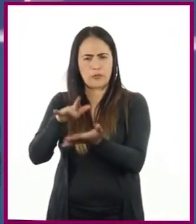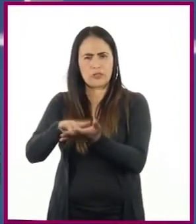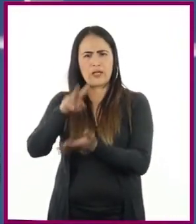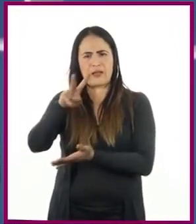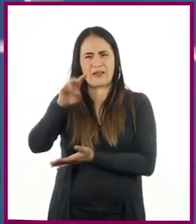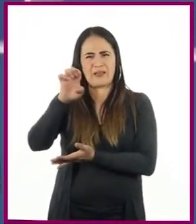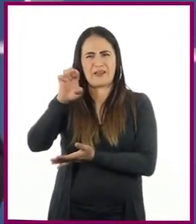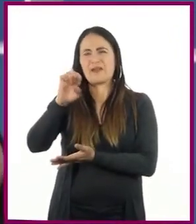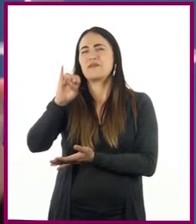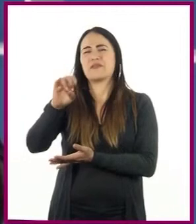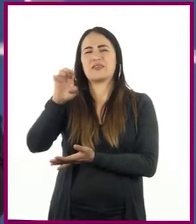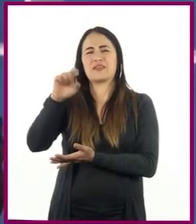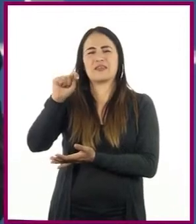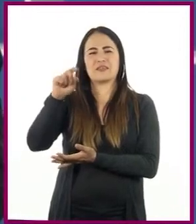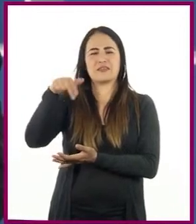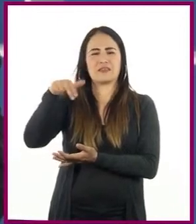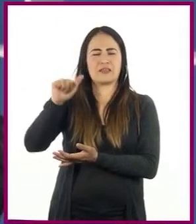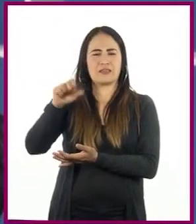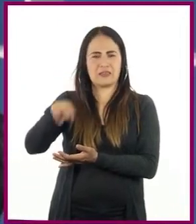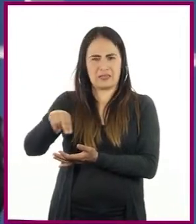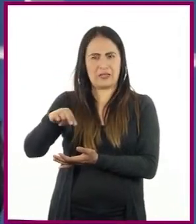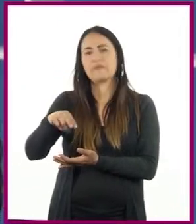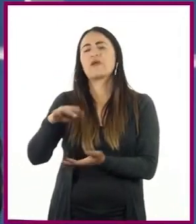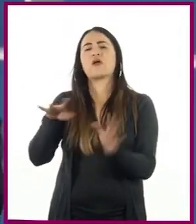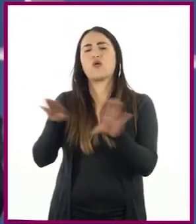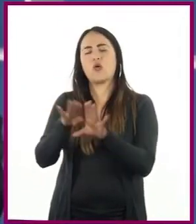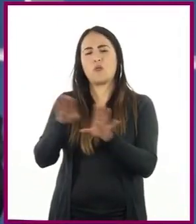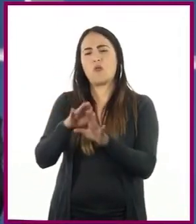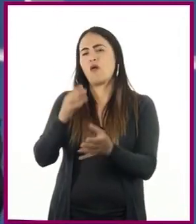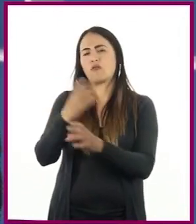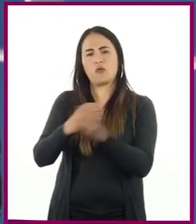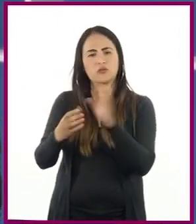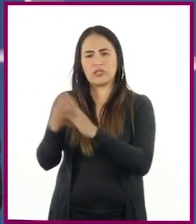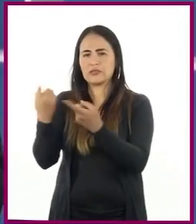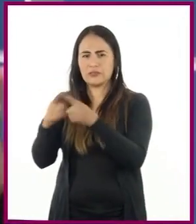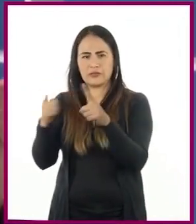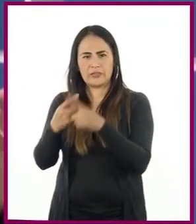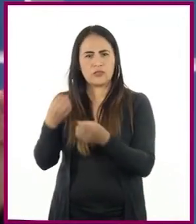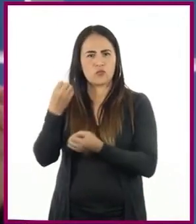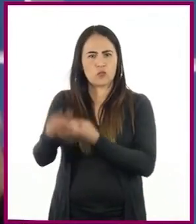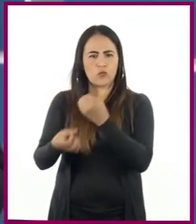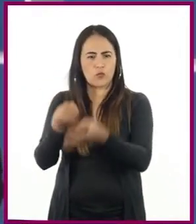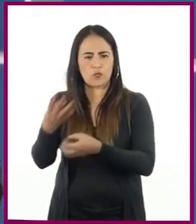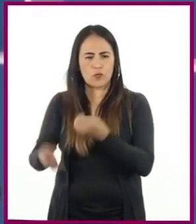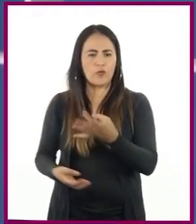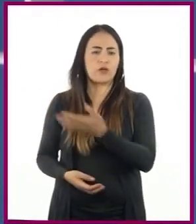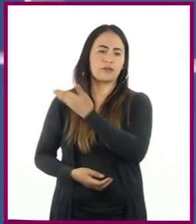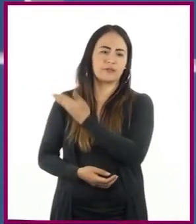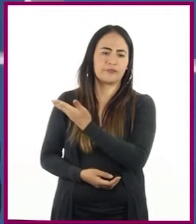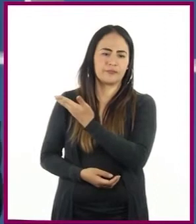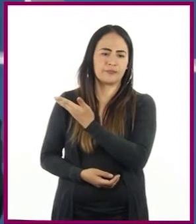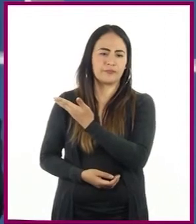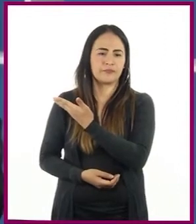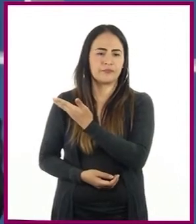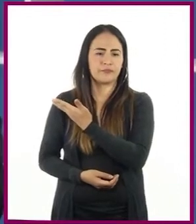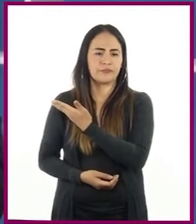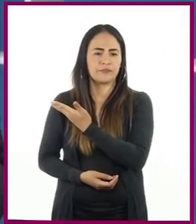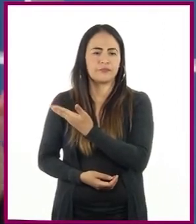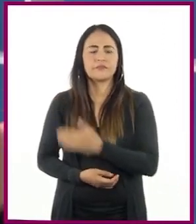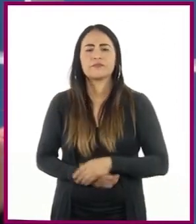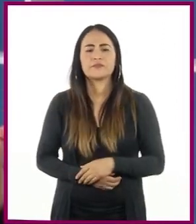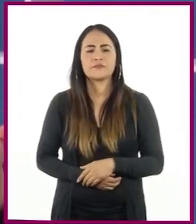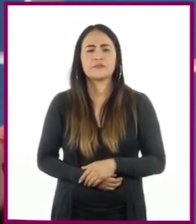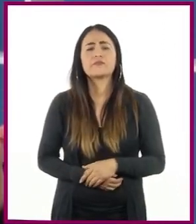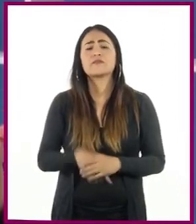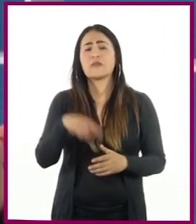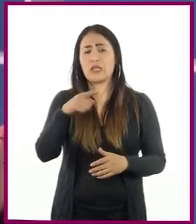de materiales bélicos y equipo militar. En 1969, los Jemeres Rojos, un grupo comunista camboyano,